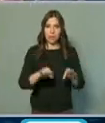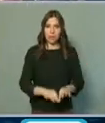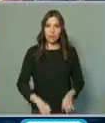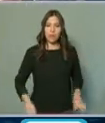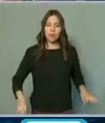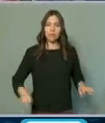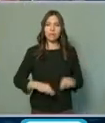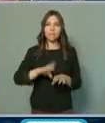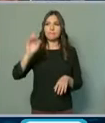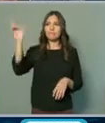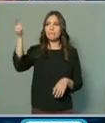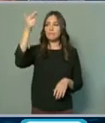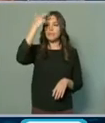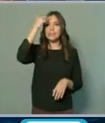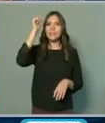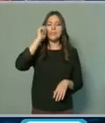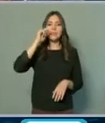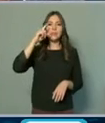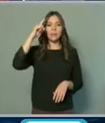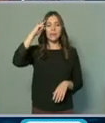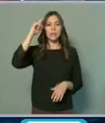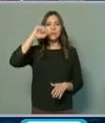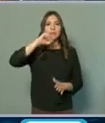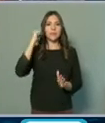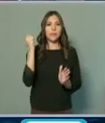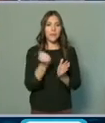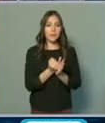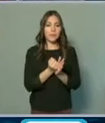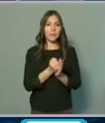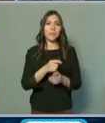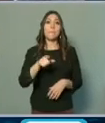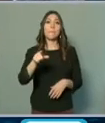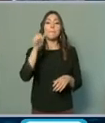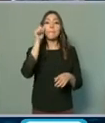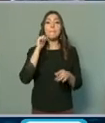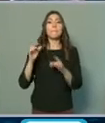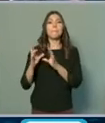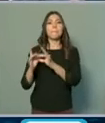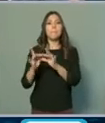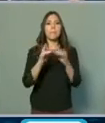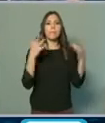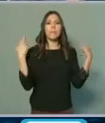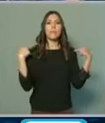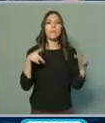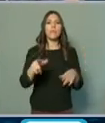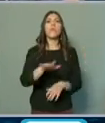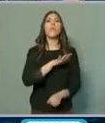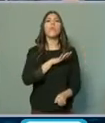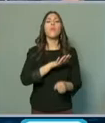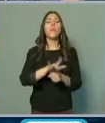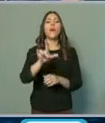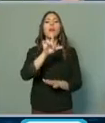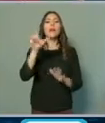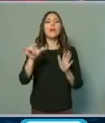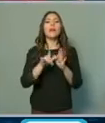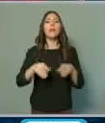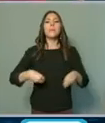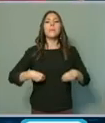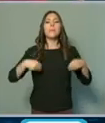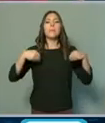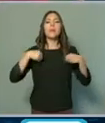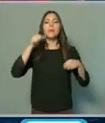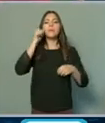dejó este sello. Un detalle que yo siempre comparto con los maestros. ¿Qué lección de vida les estamos dejando a los alumnos día con